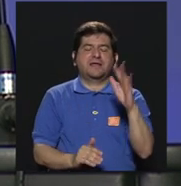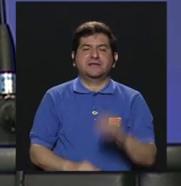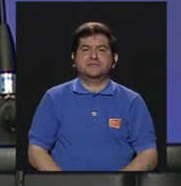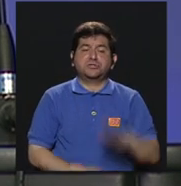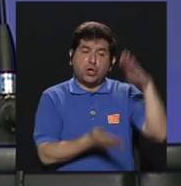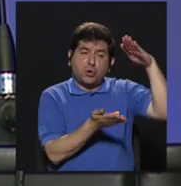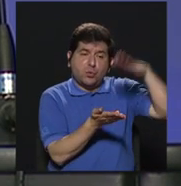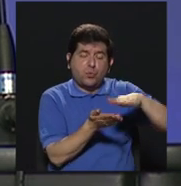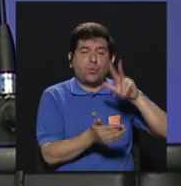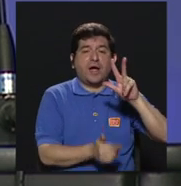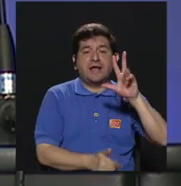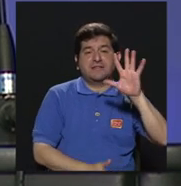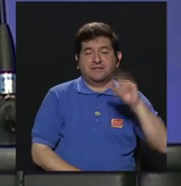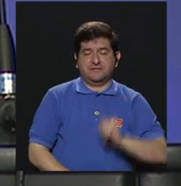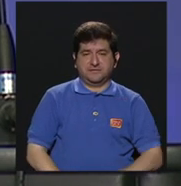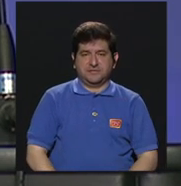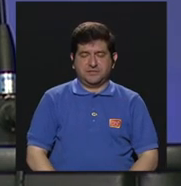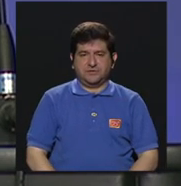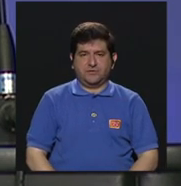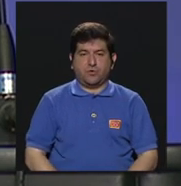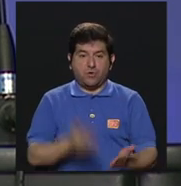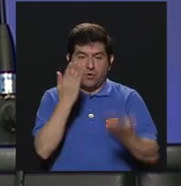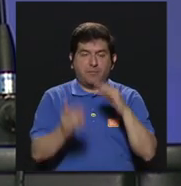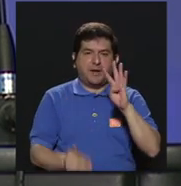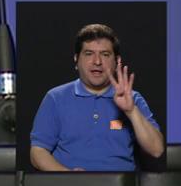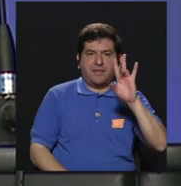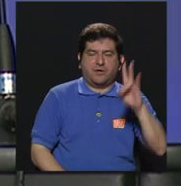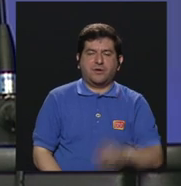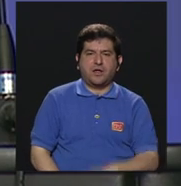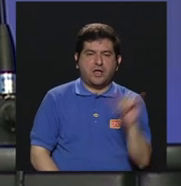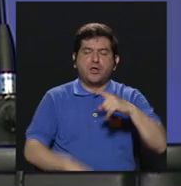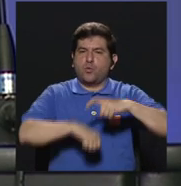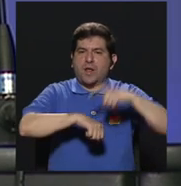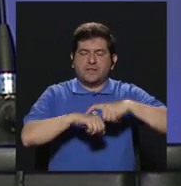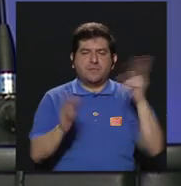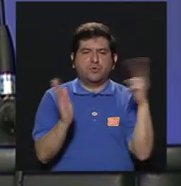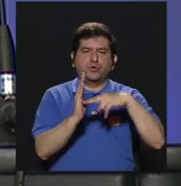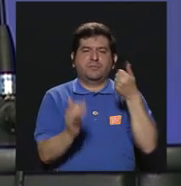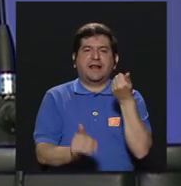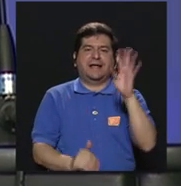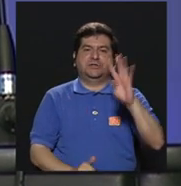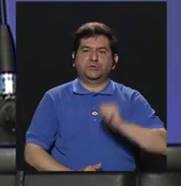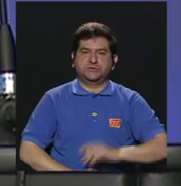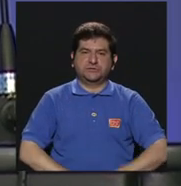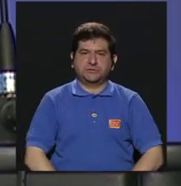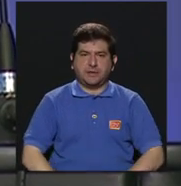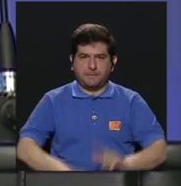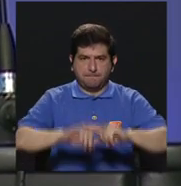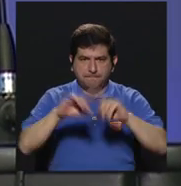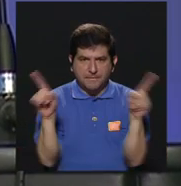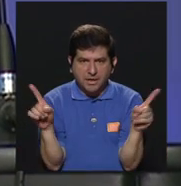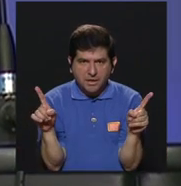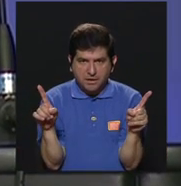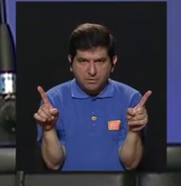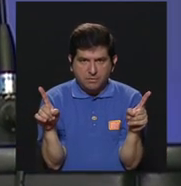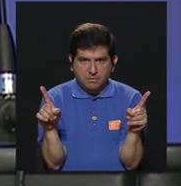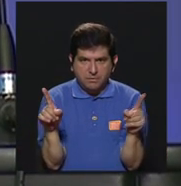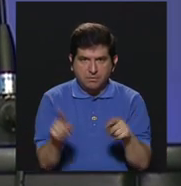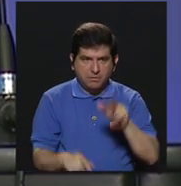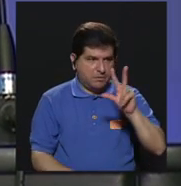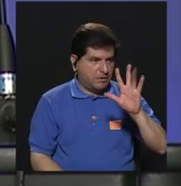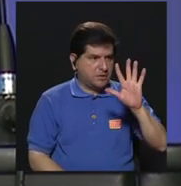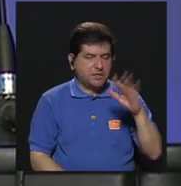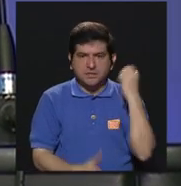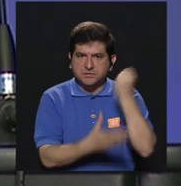había descendido a 35, frente a las 47 durante el mismo periodo de 2014. Pero de todas maneras,